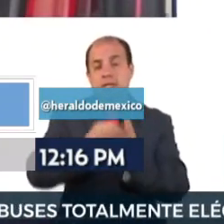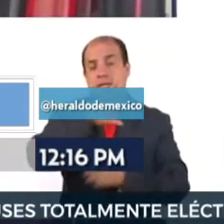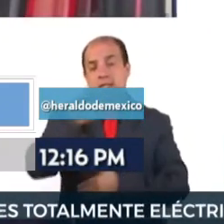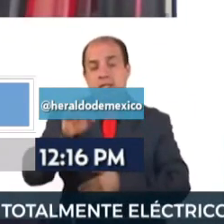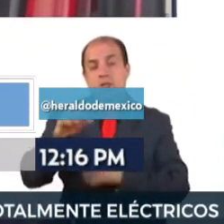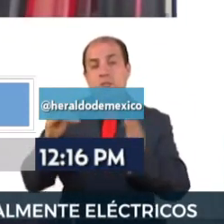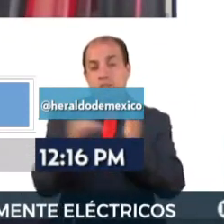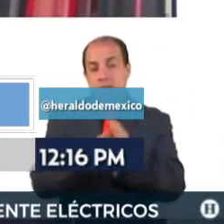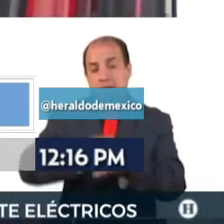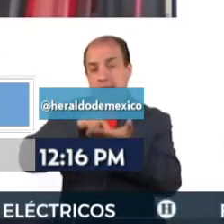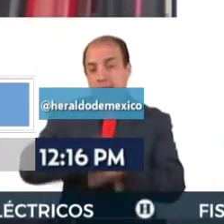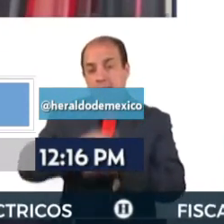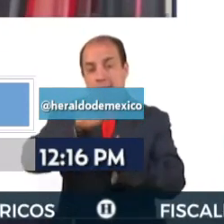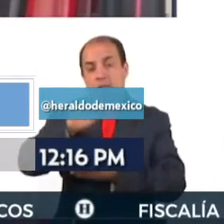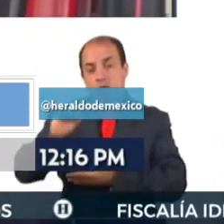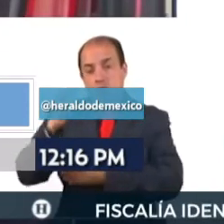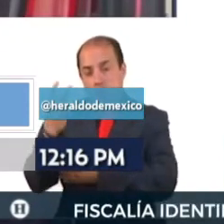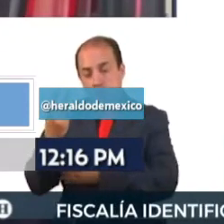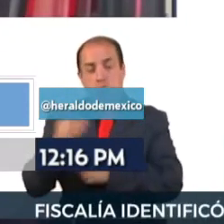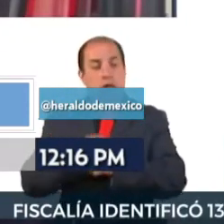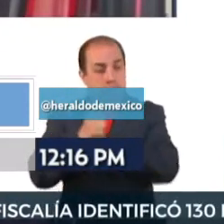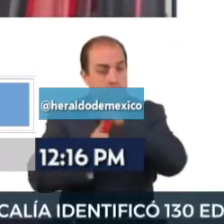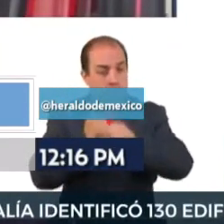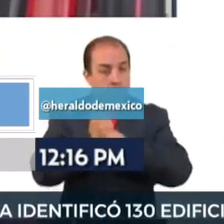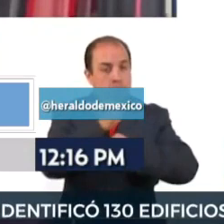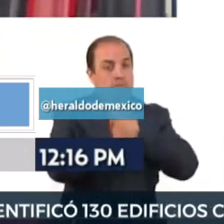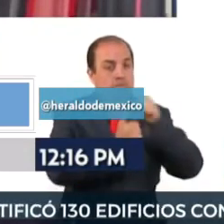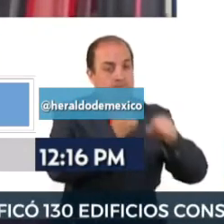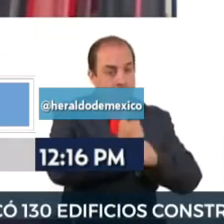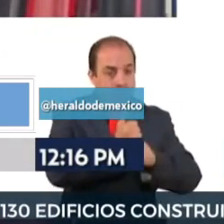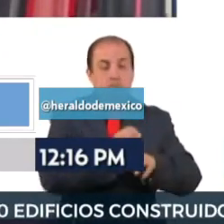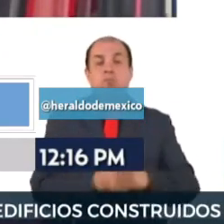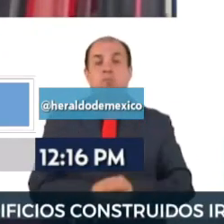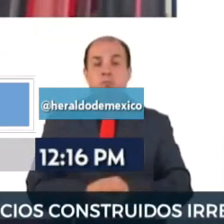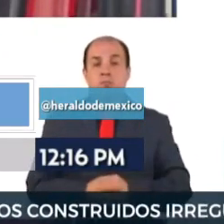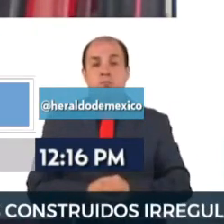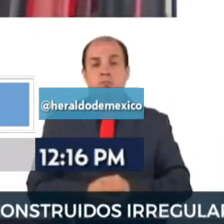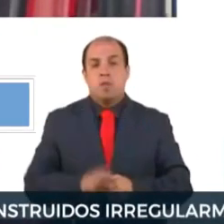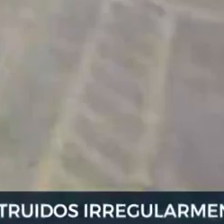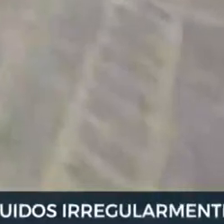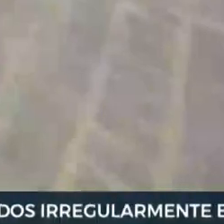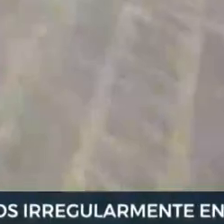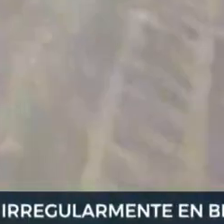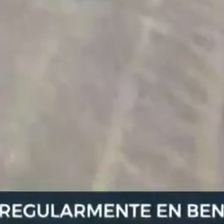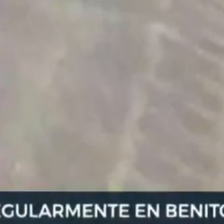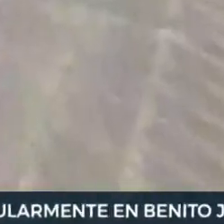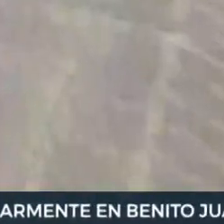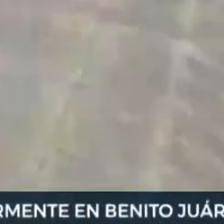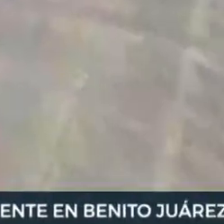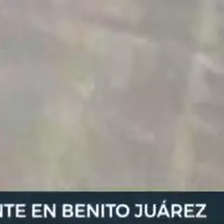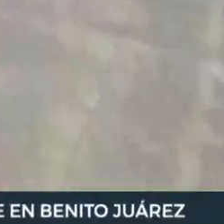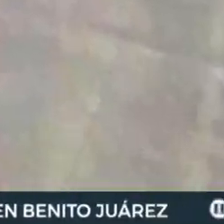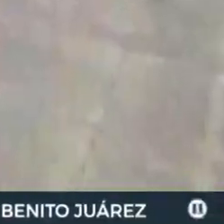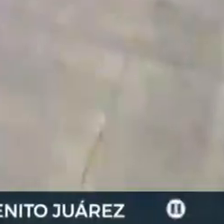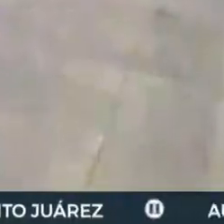toneladas de CO2 al año, equivalentes a plantar más de 45.000 árboles maduros. De acuerdo con las autoridades,